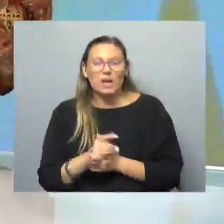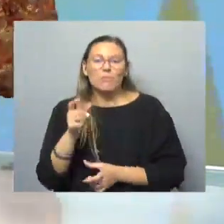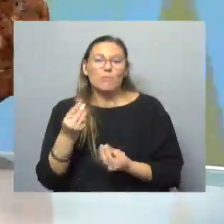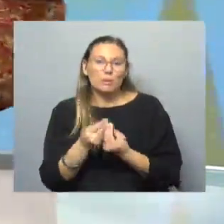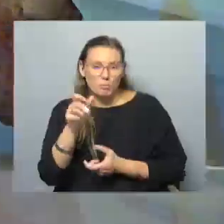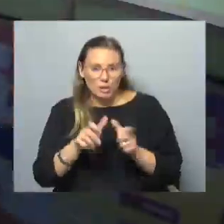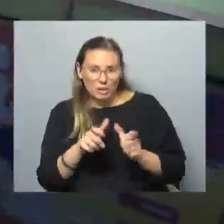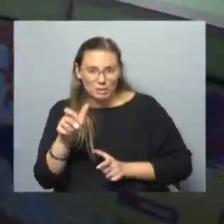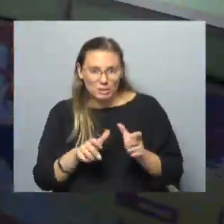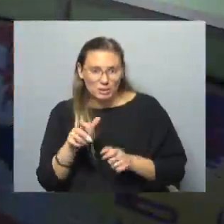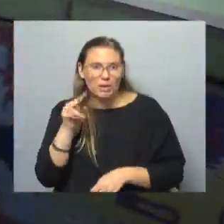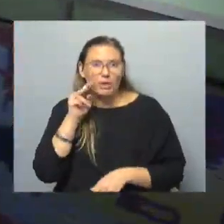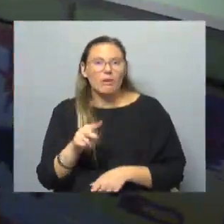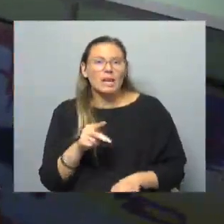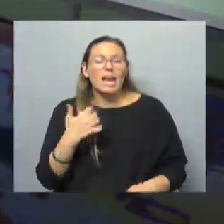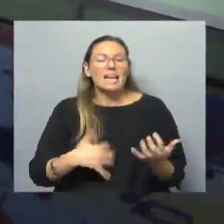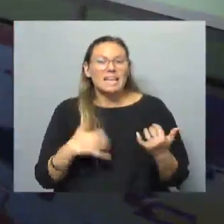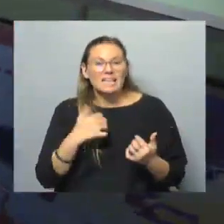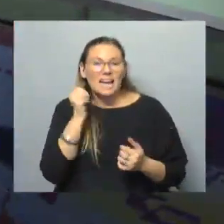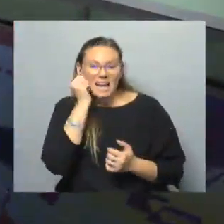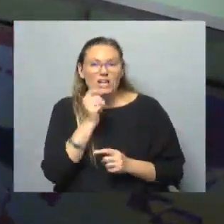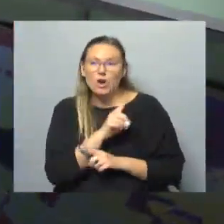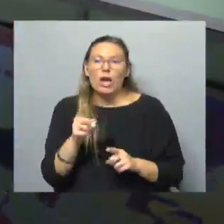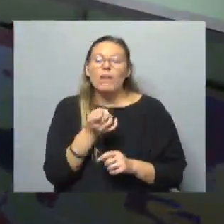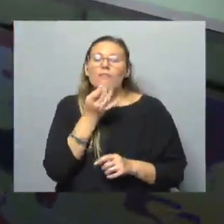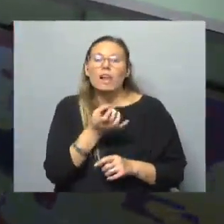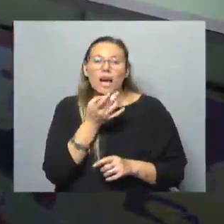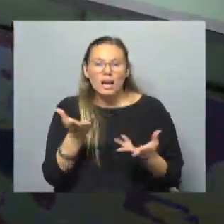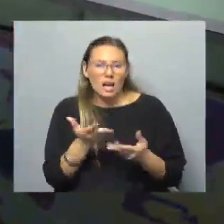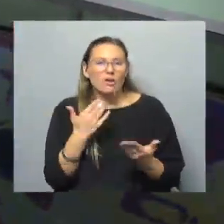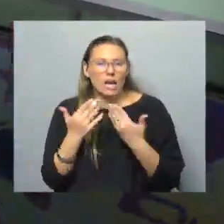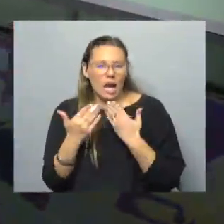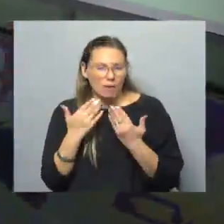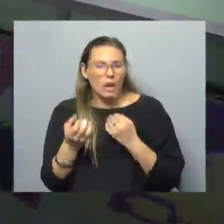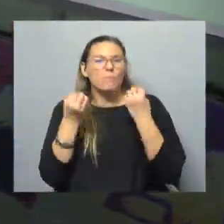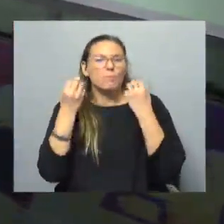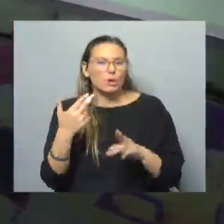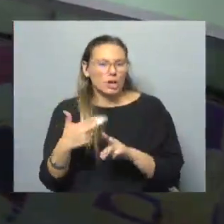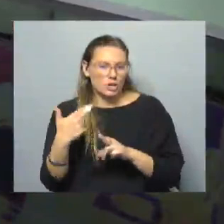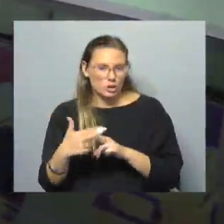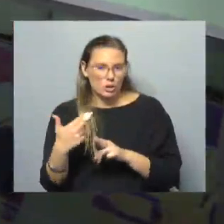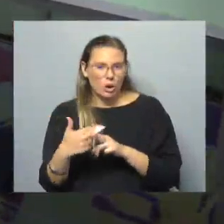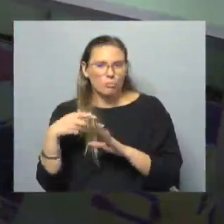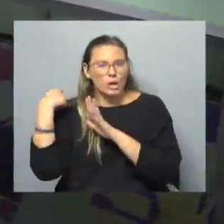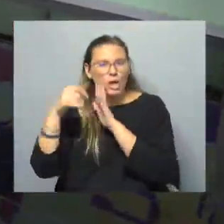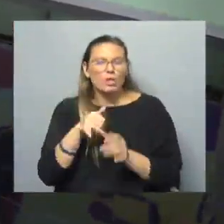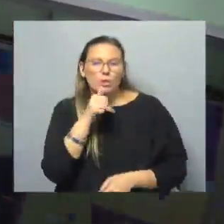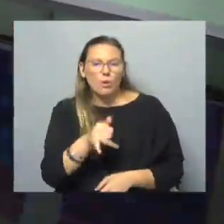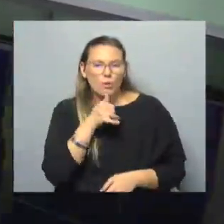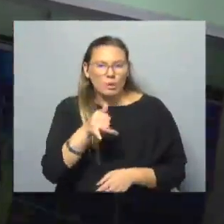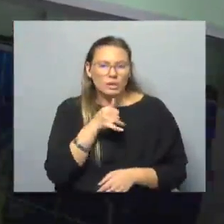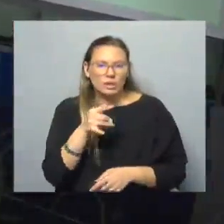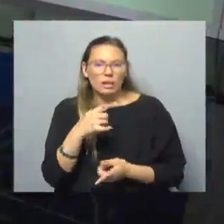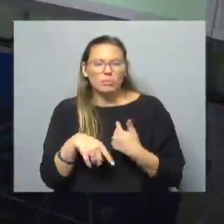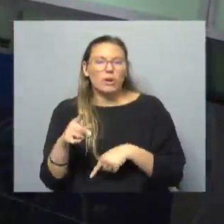va a decir, fui a ver Guitarra Negra. No, es Guitarra Blanca, que ahora vamos a conversar de por qué también se llama el documental Guitarra Blanca, pero antes